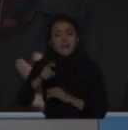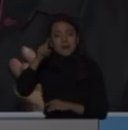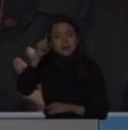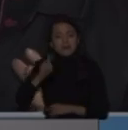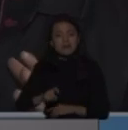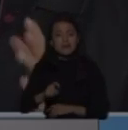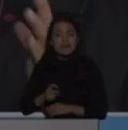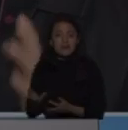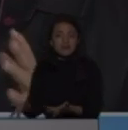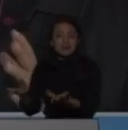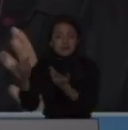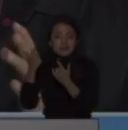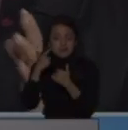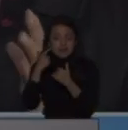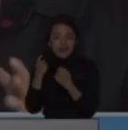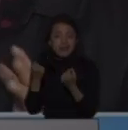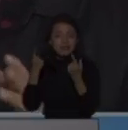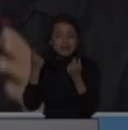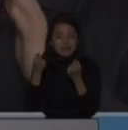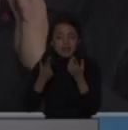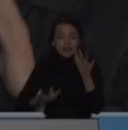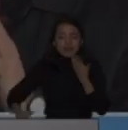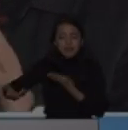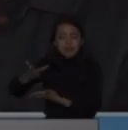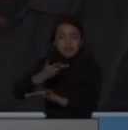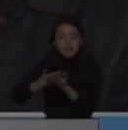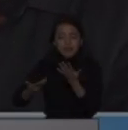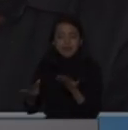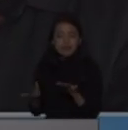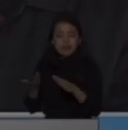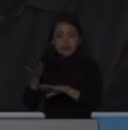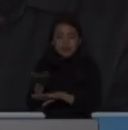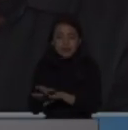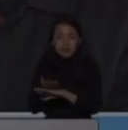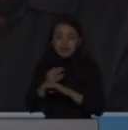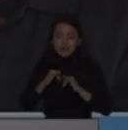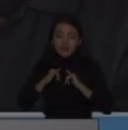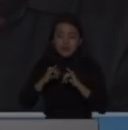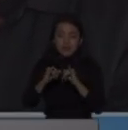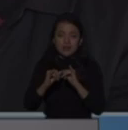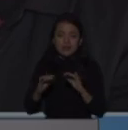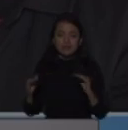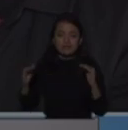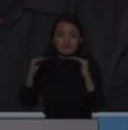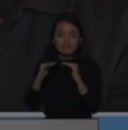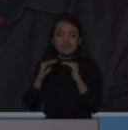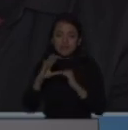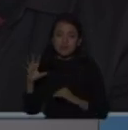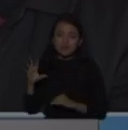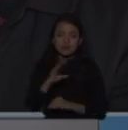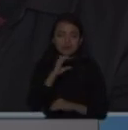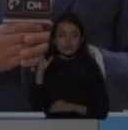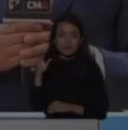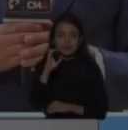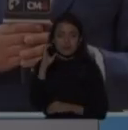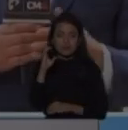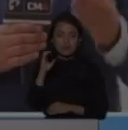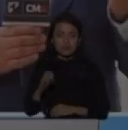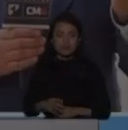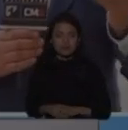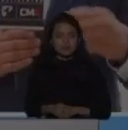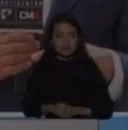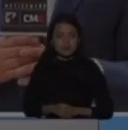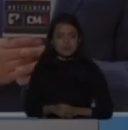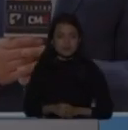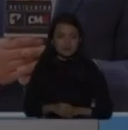necesitamos escucharnos, concertar y buscar el bien común en el tema de salud para todos los colombianos.